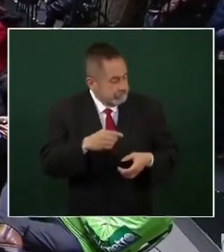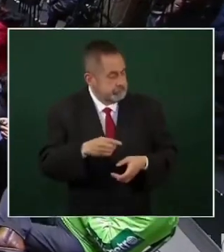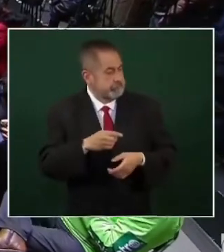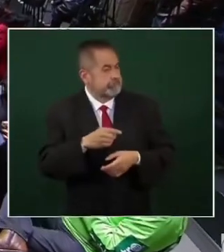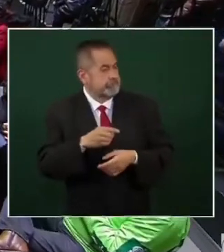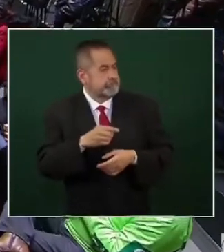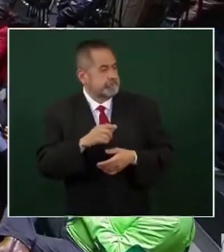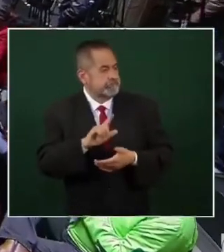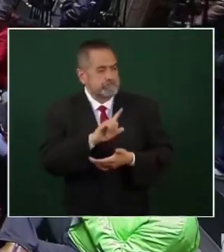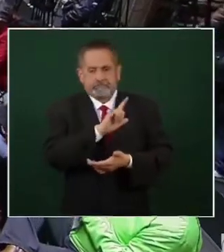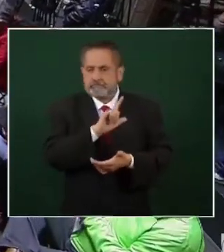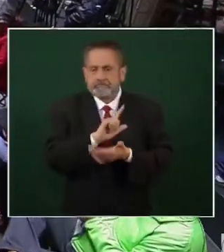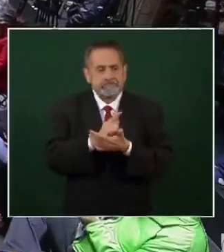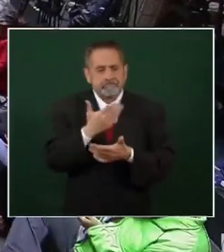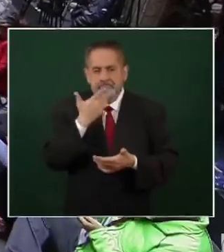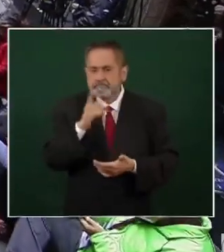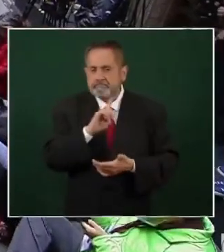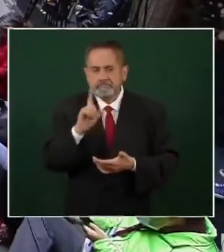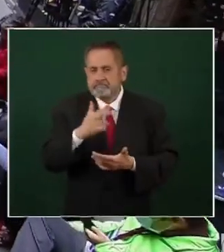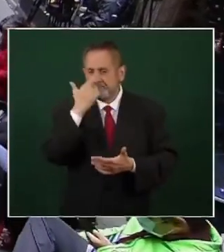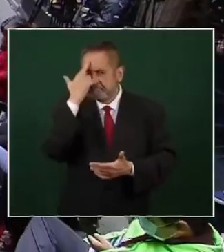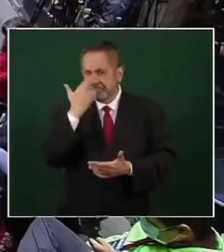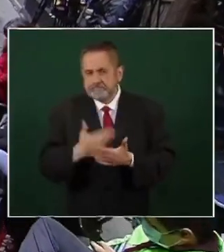ilegales y